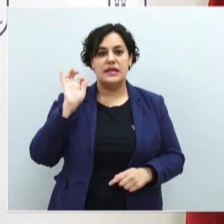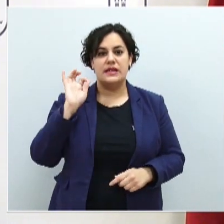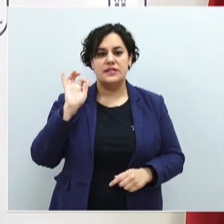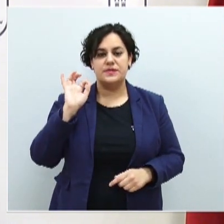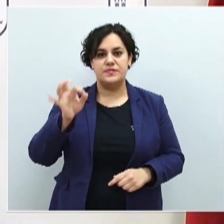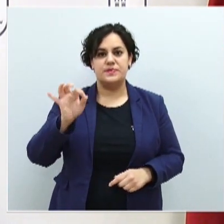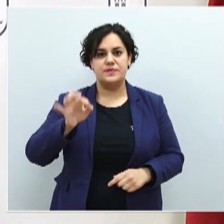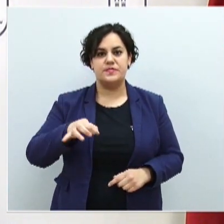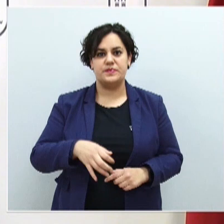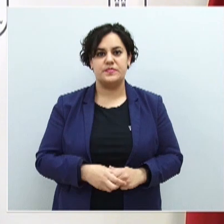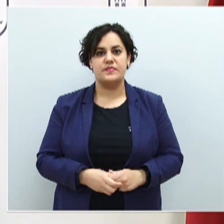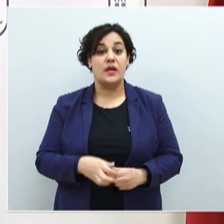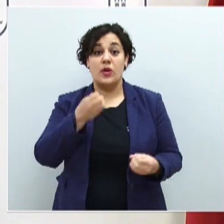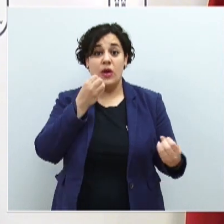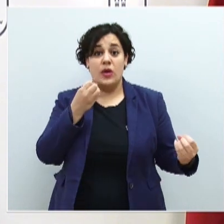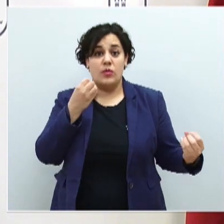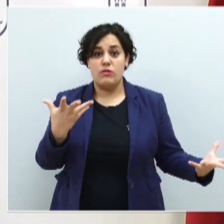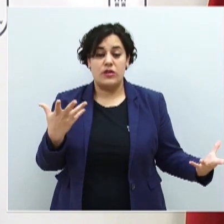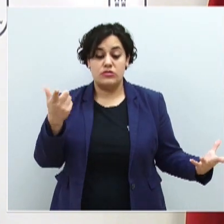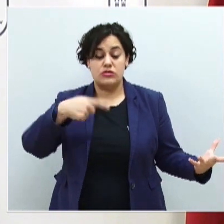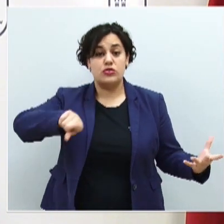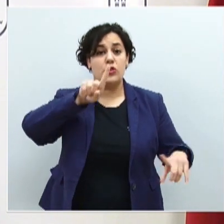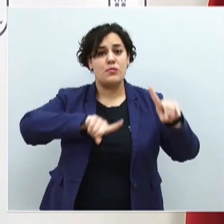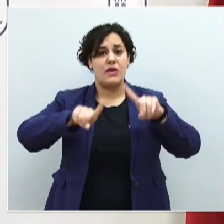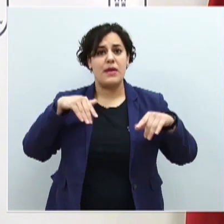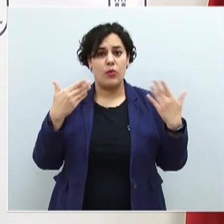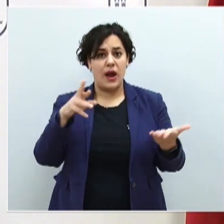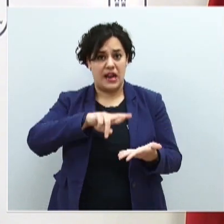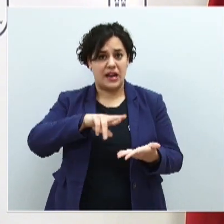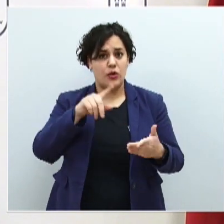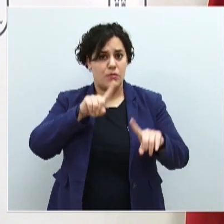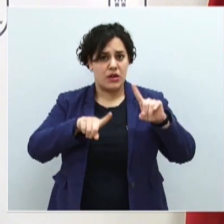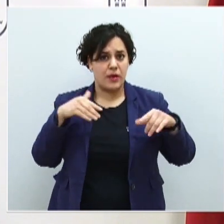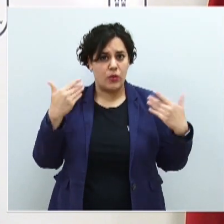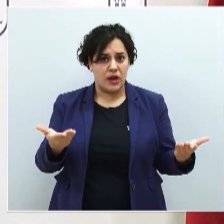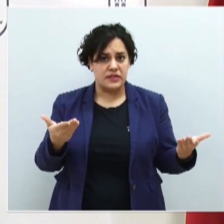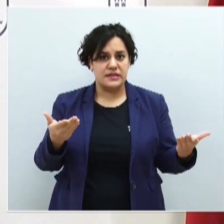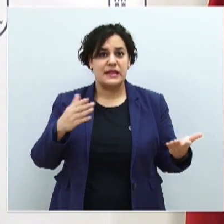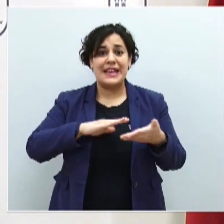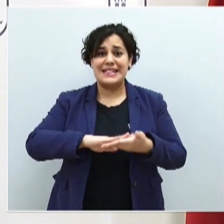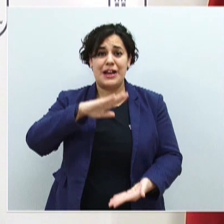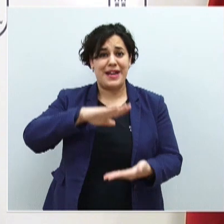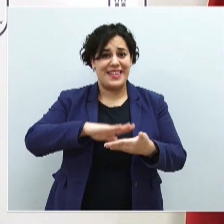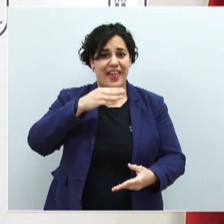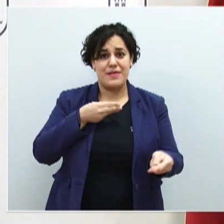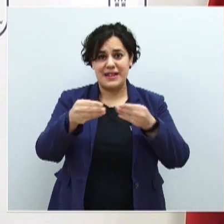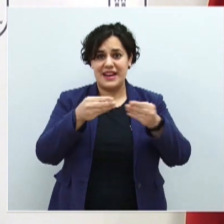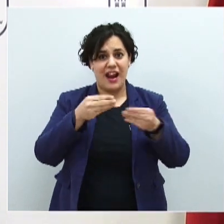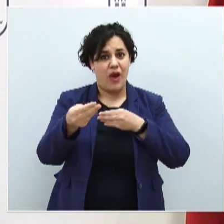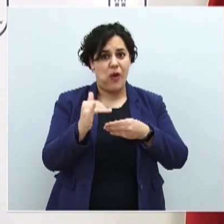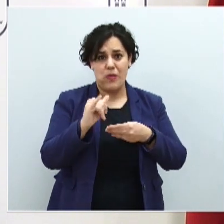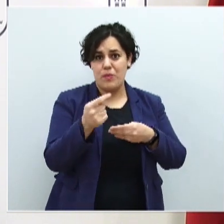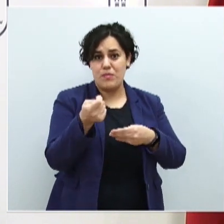interterritorial. Y bueno, nosotros el problema que tenemos aquí en la región es que ahora mismo tenemos poca capacidad de material para